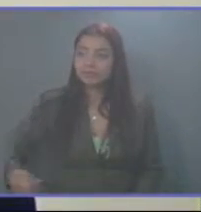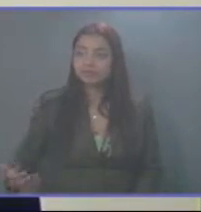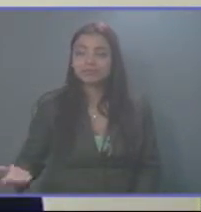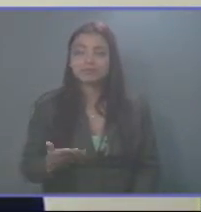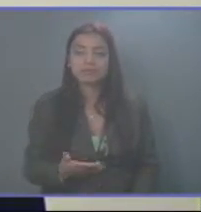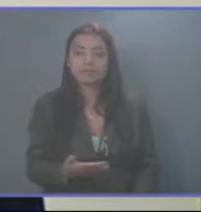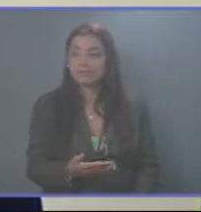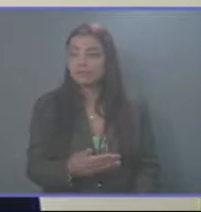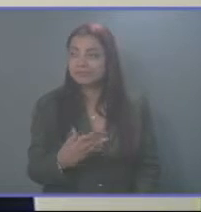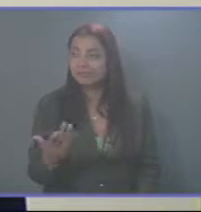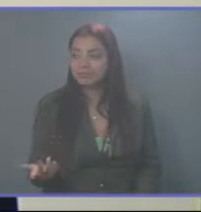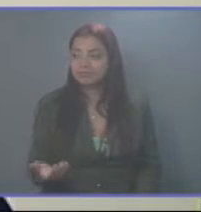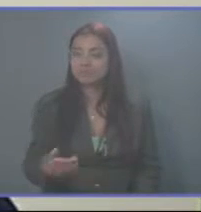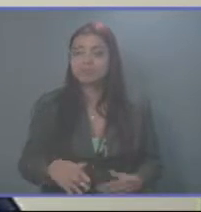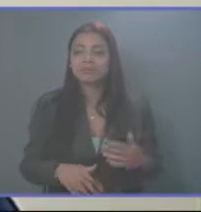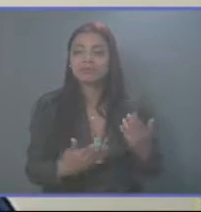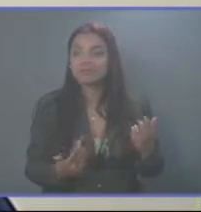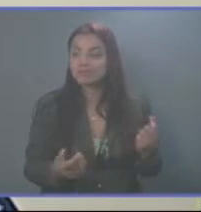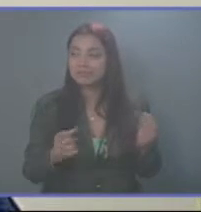este veto.